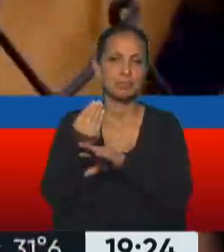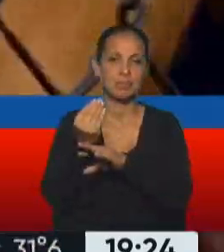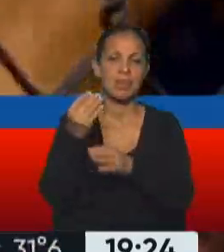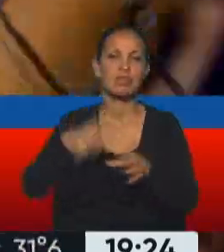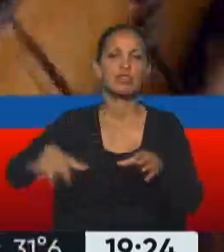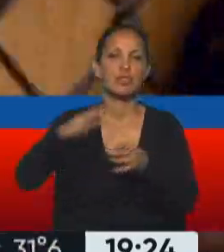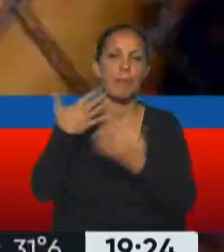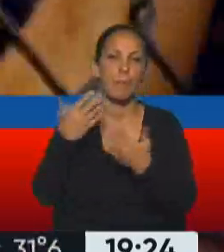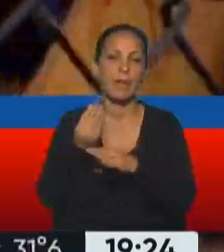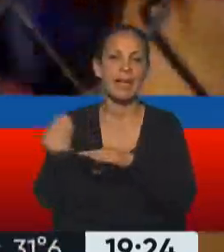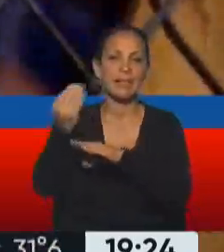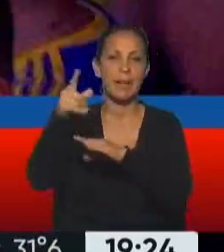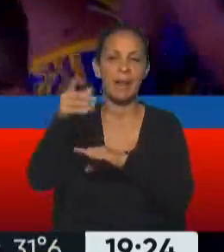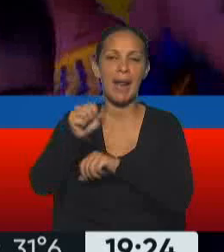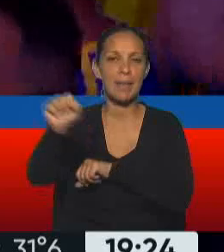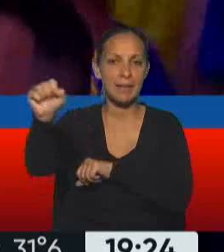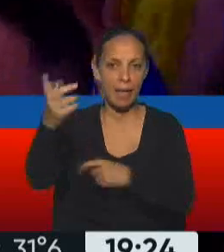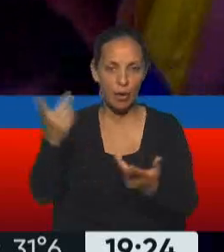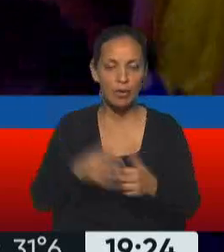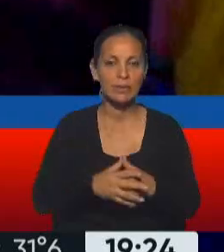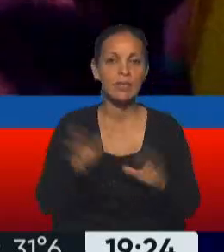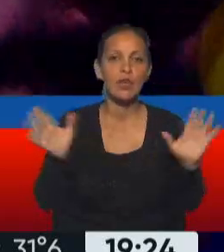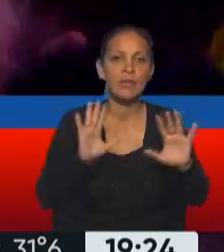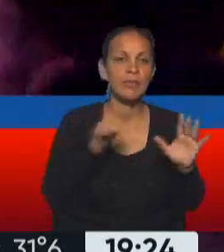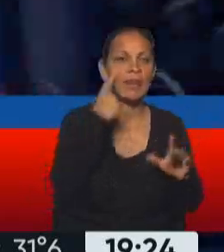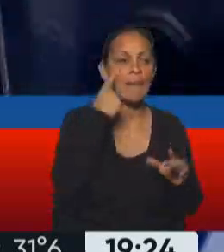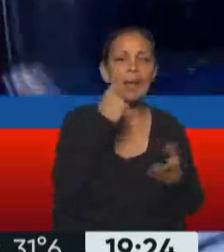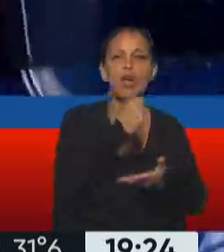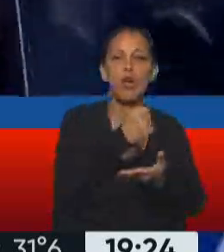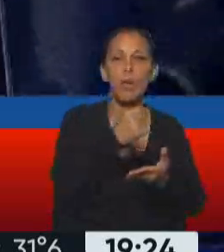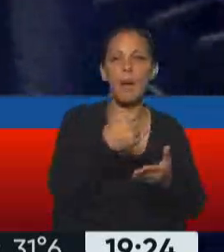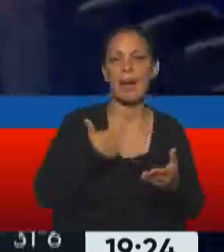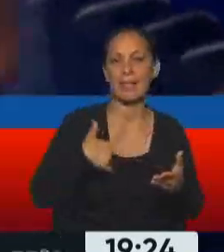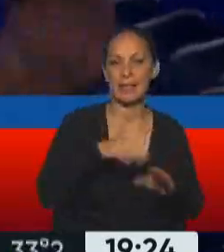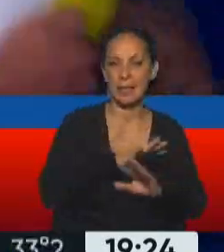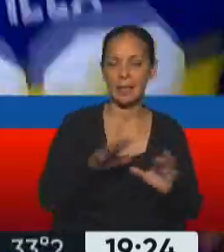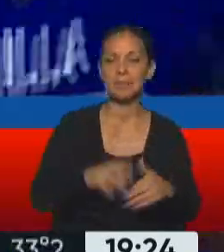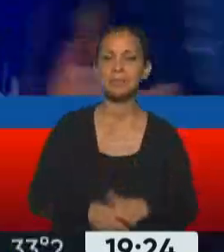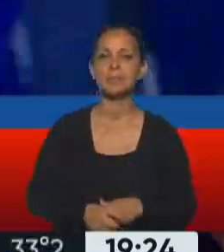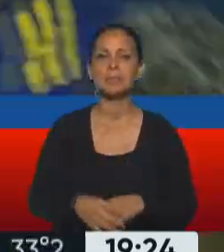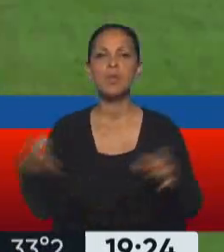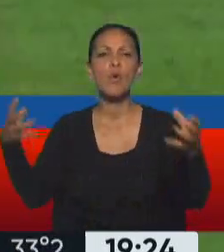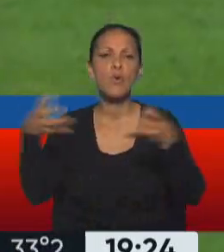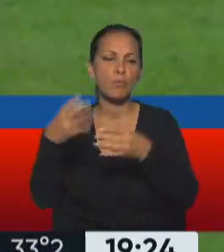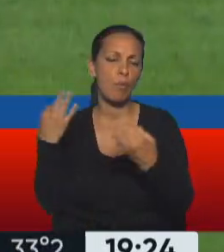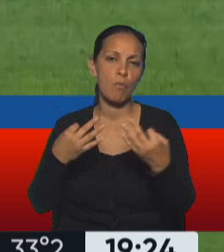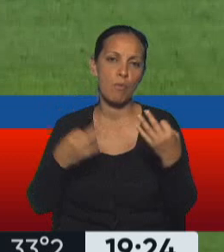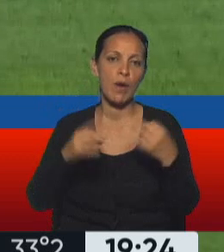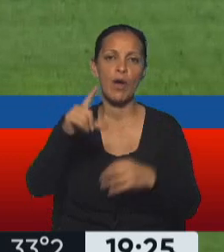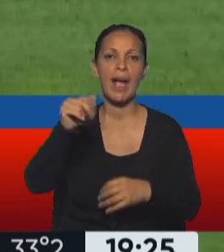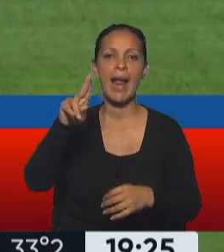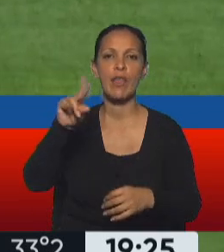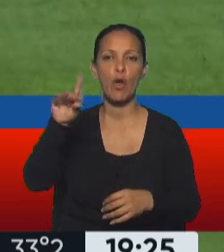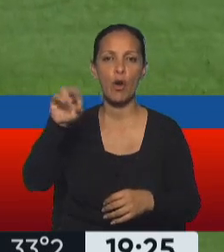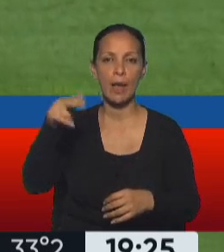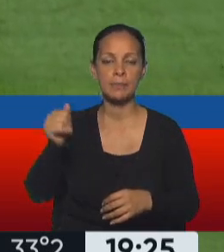y no tiene que esperar a definir el título de la Copa Argentina. Gran jugada colectiva. Cardona la rompió toda.